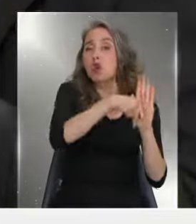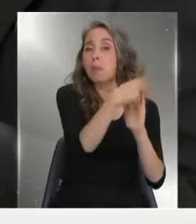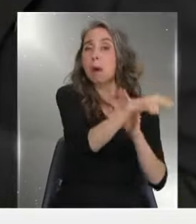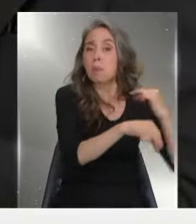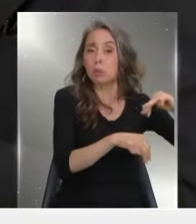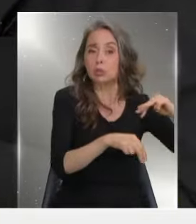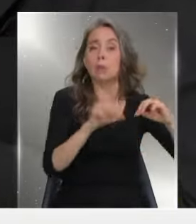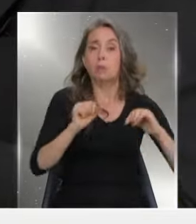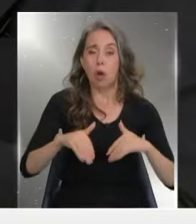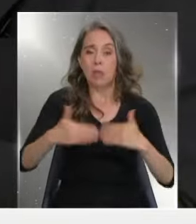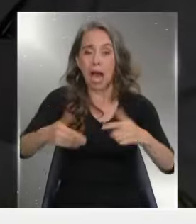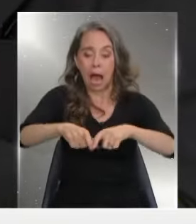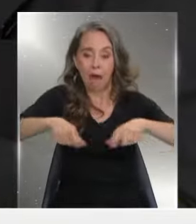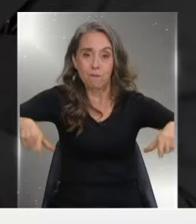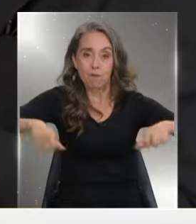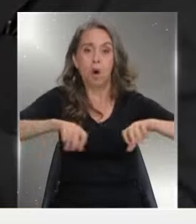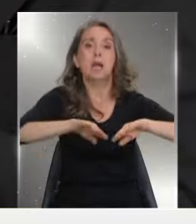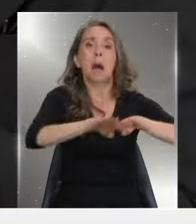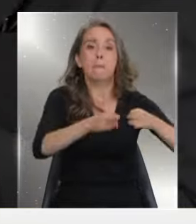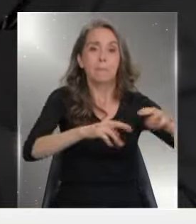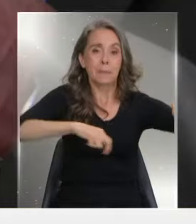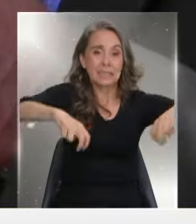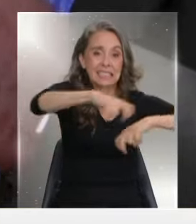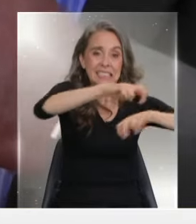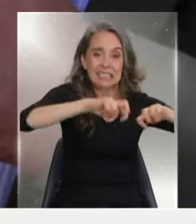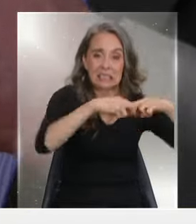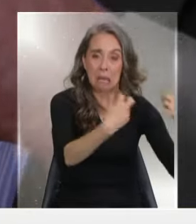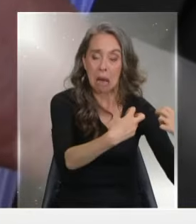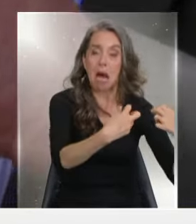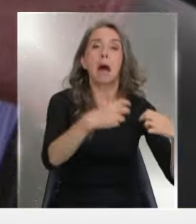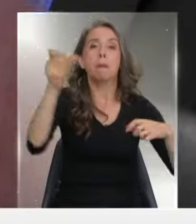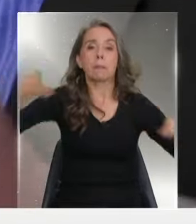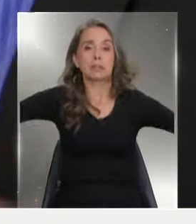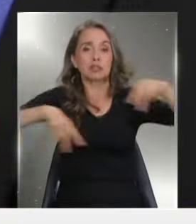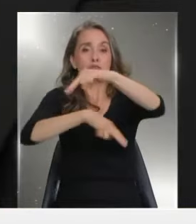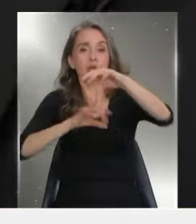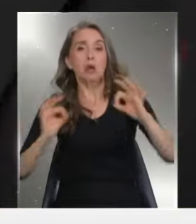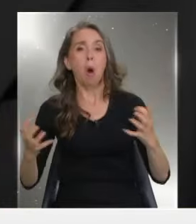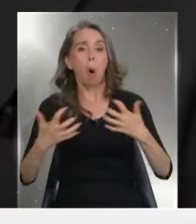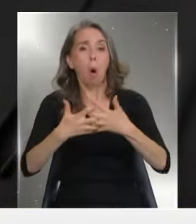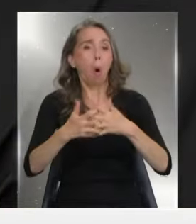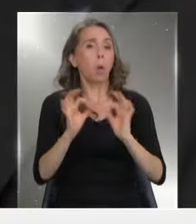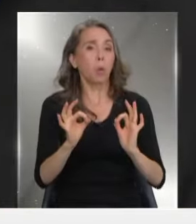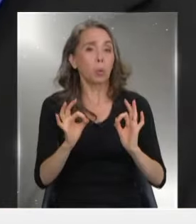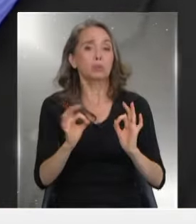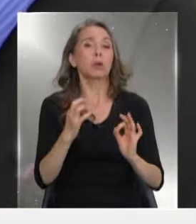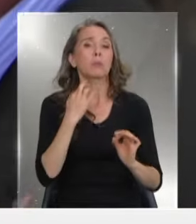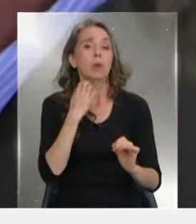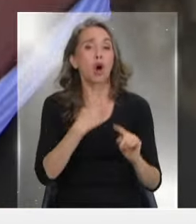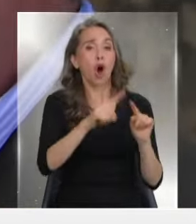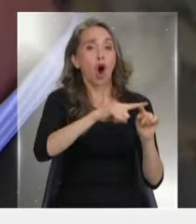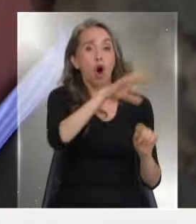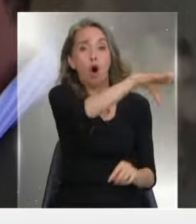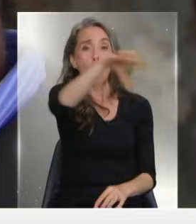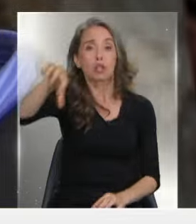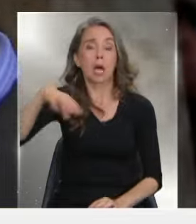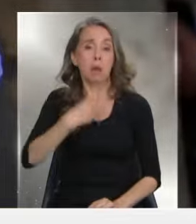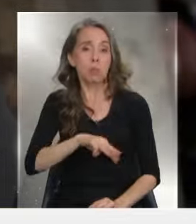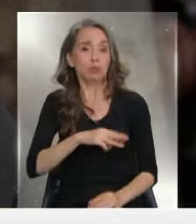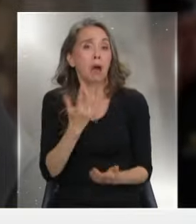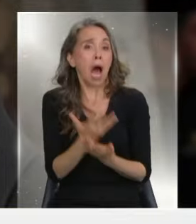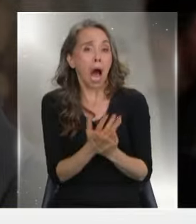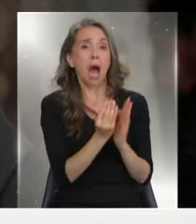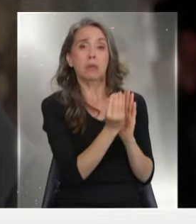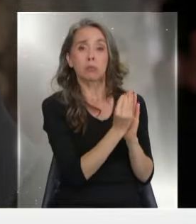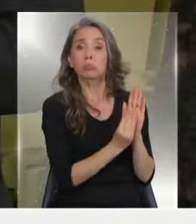terrazas, la circulación de los peatones en completa armonía, porque en el resto de las municipalidades